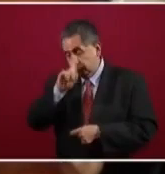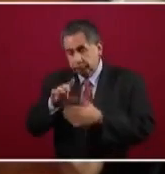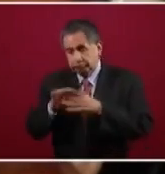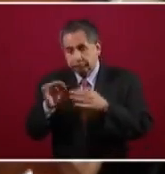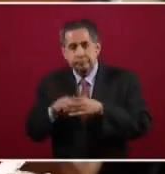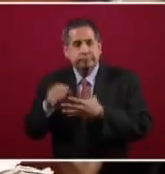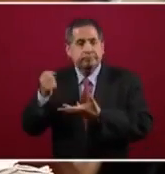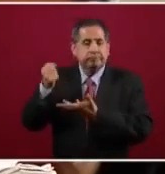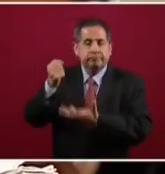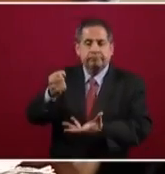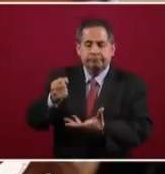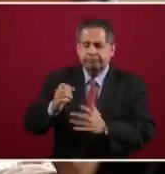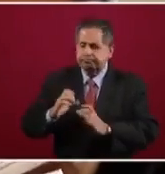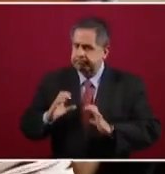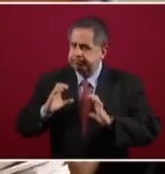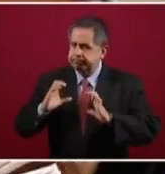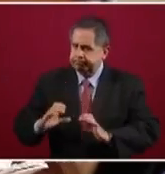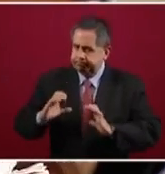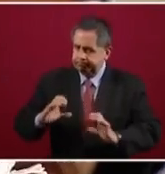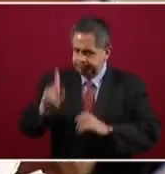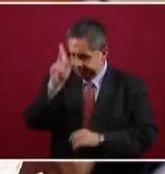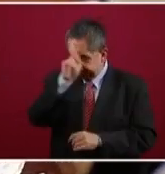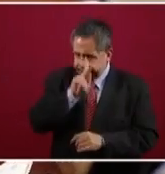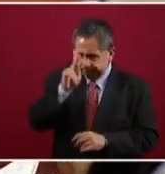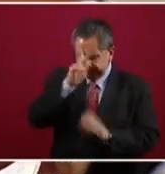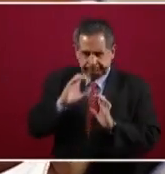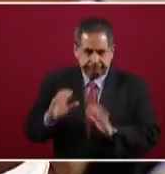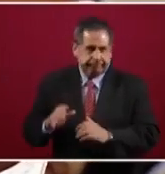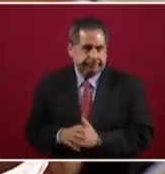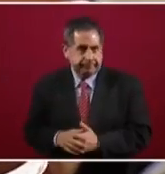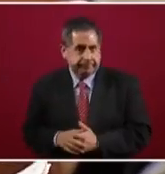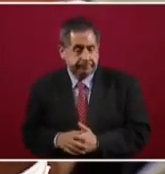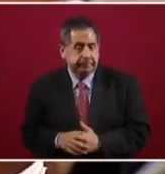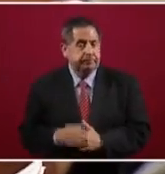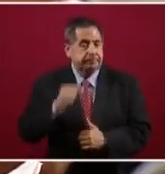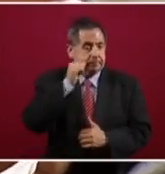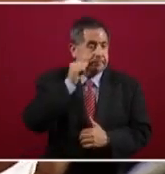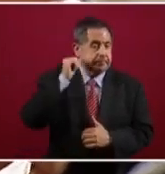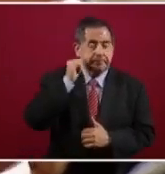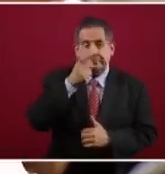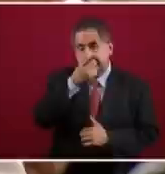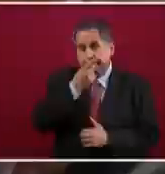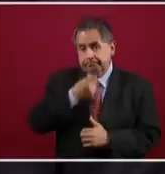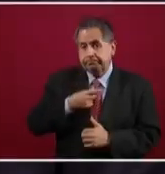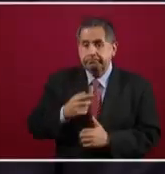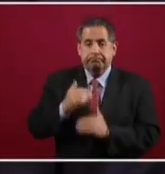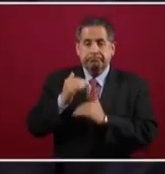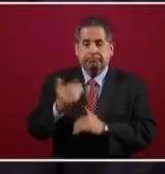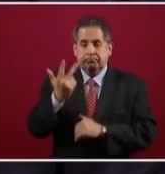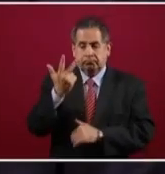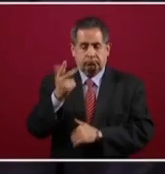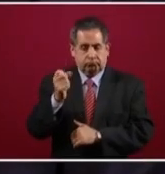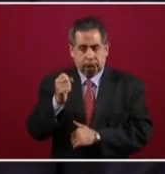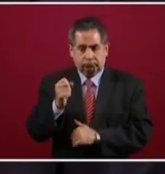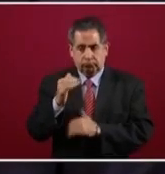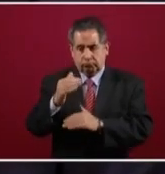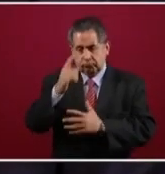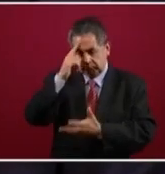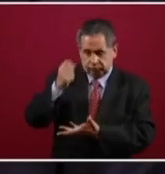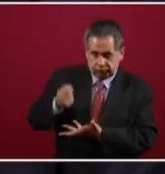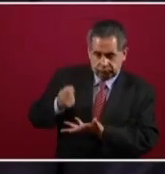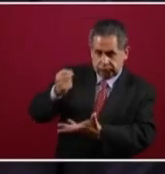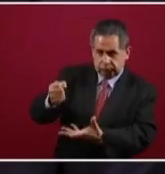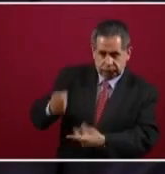un presupuesto prudente. Usted ayer dijo que se tiene hasta el 8 de septiembre para presentar el